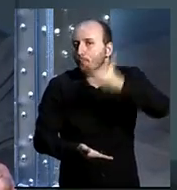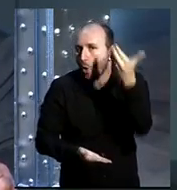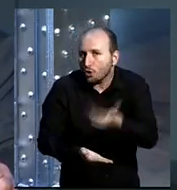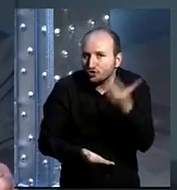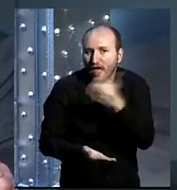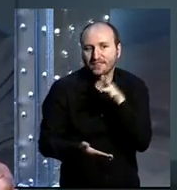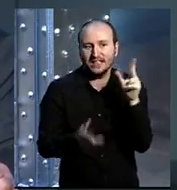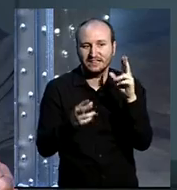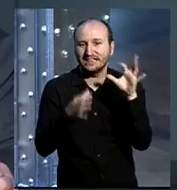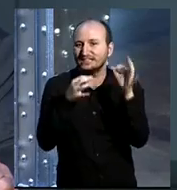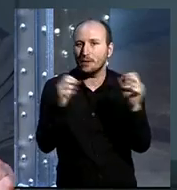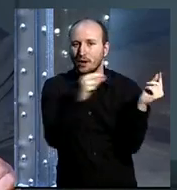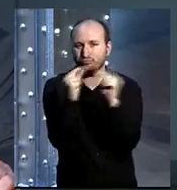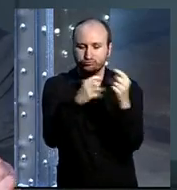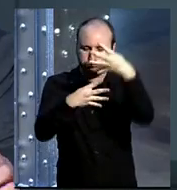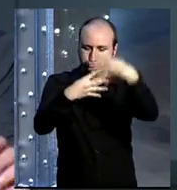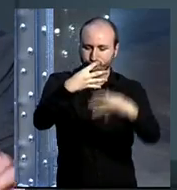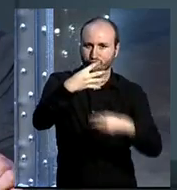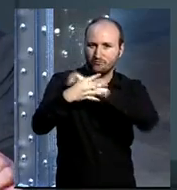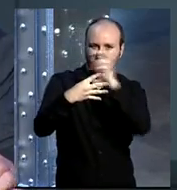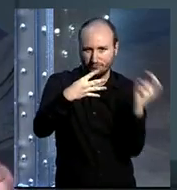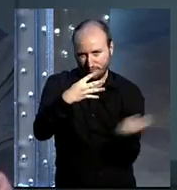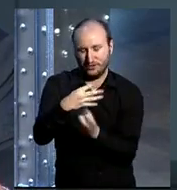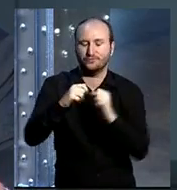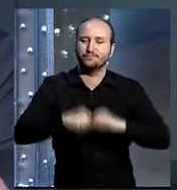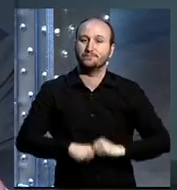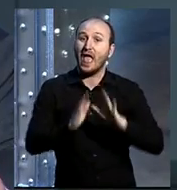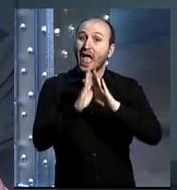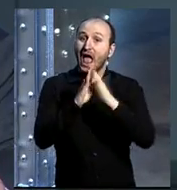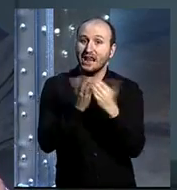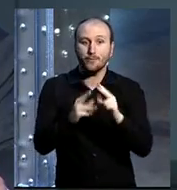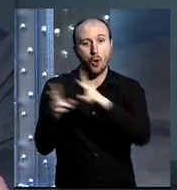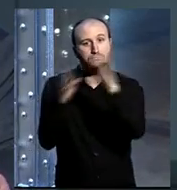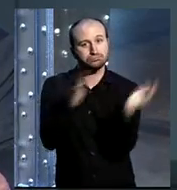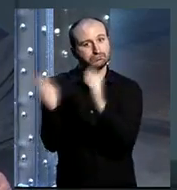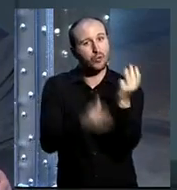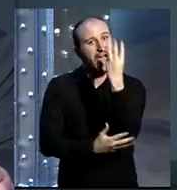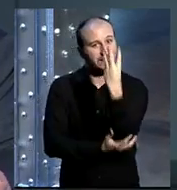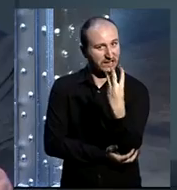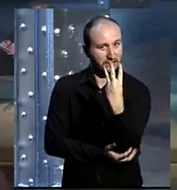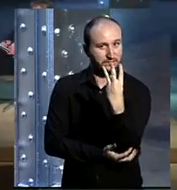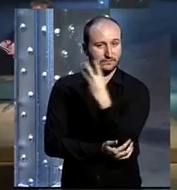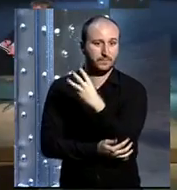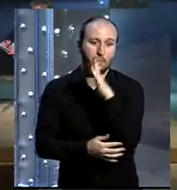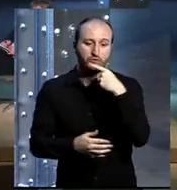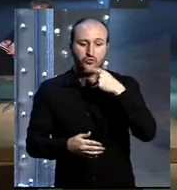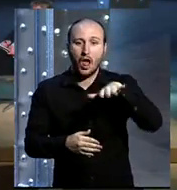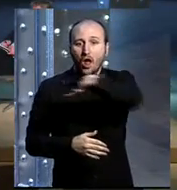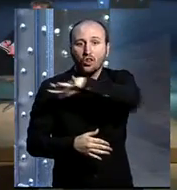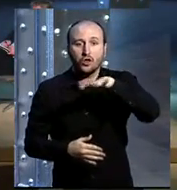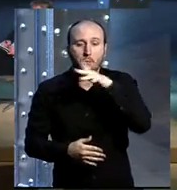tan polémicos, ¿no? El libro tiene 3 partes. Un marco que llamamos conceptual, donde